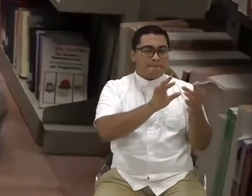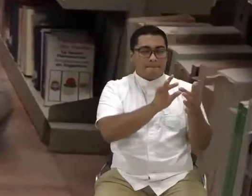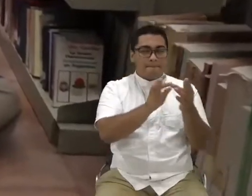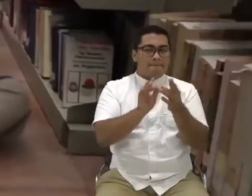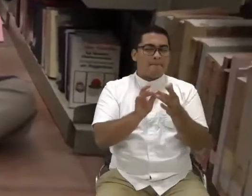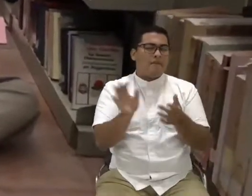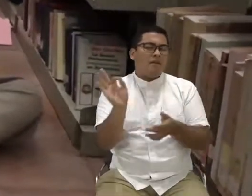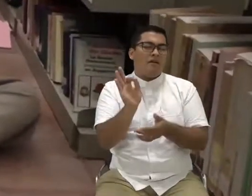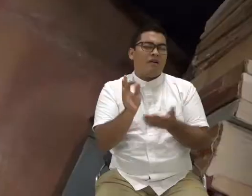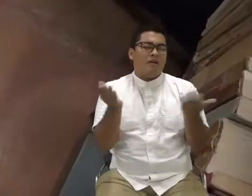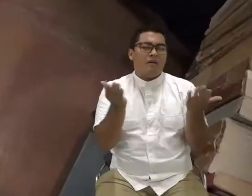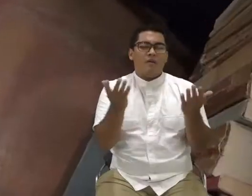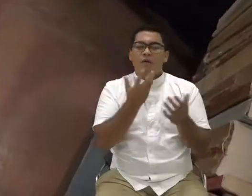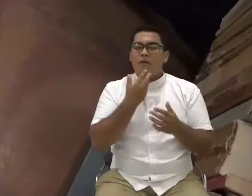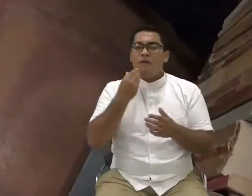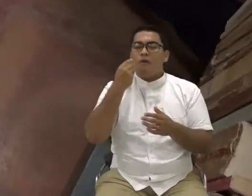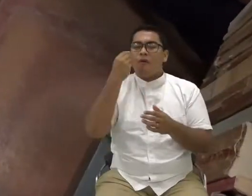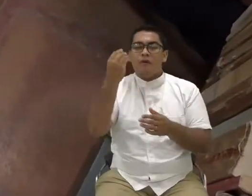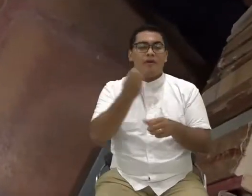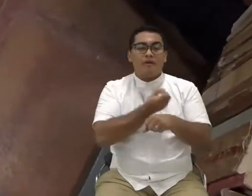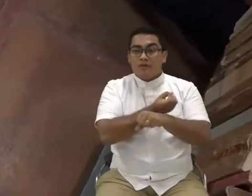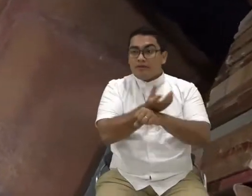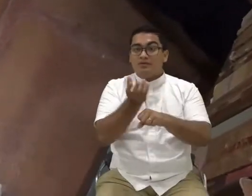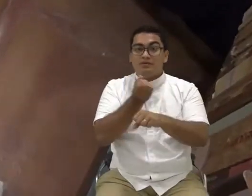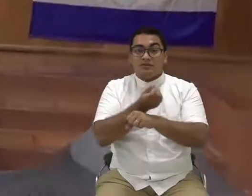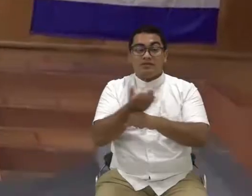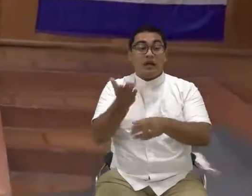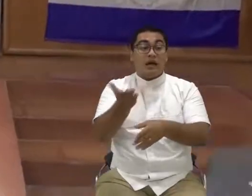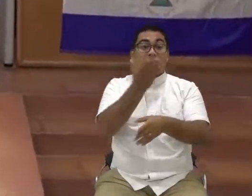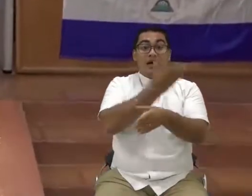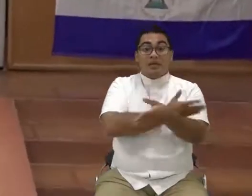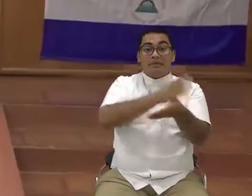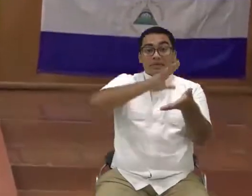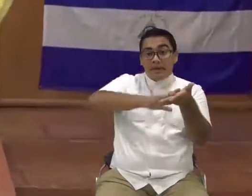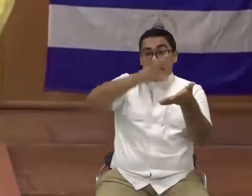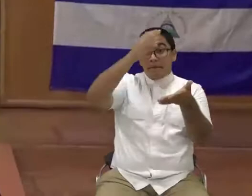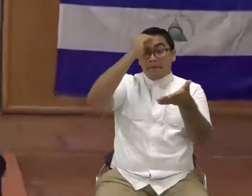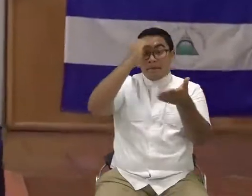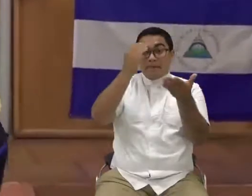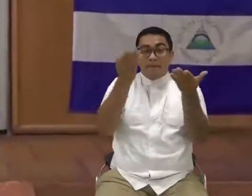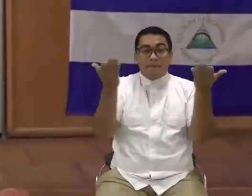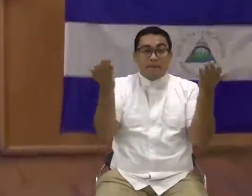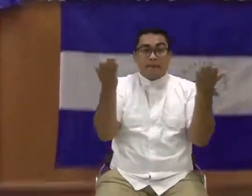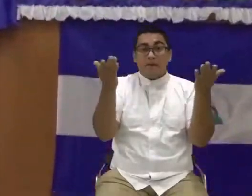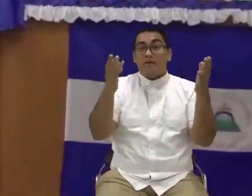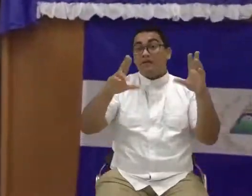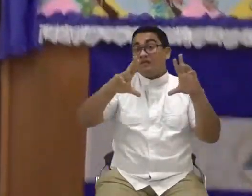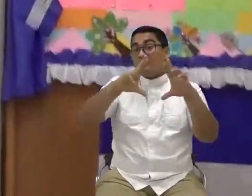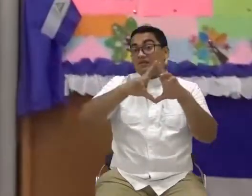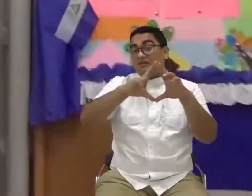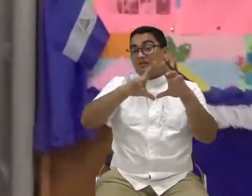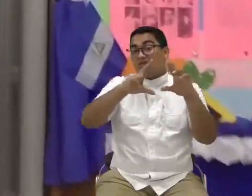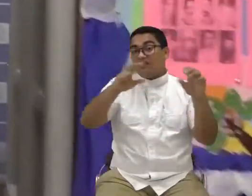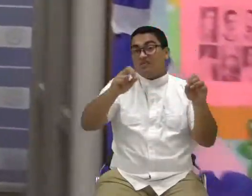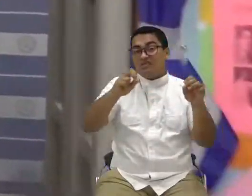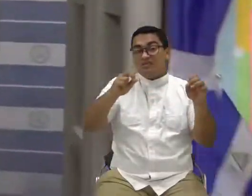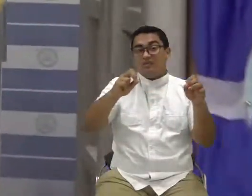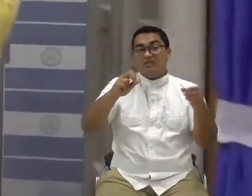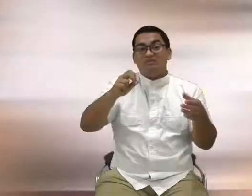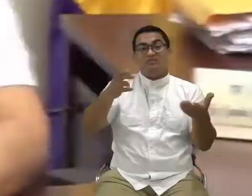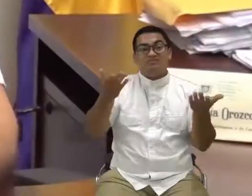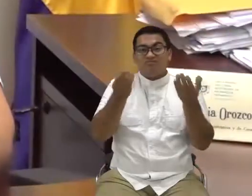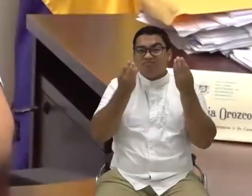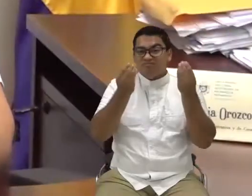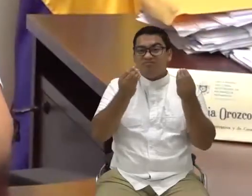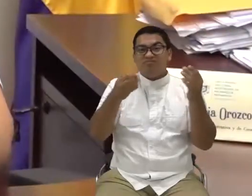didácticos y prácticos para que más jóvenes se preparen en el tema de la prevención, partiendo que, geológicamente, somos un país